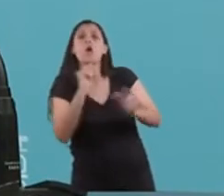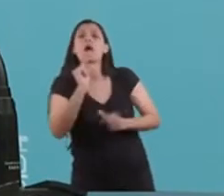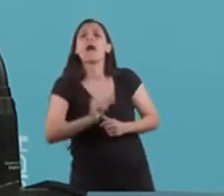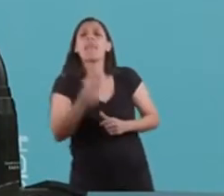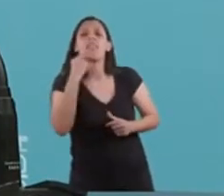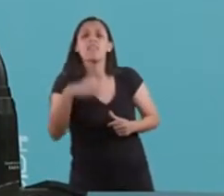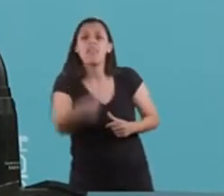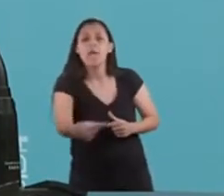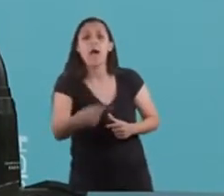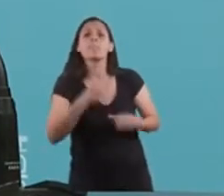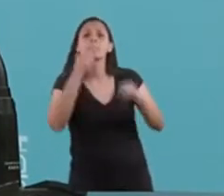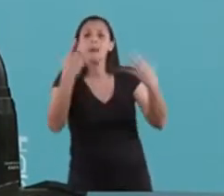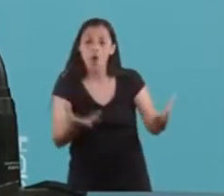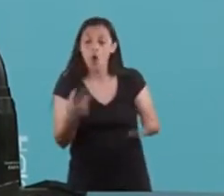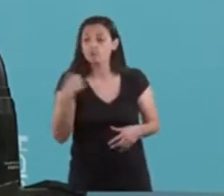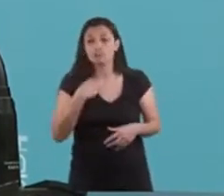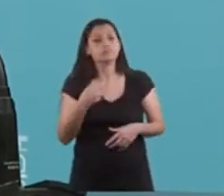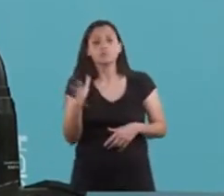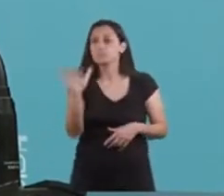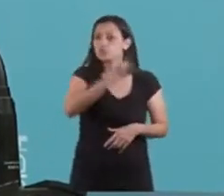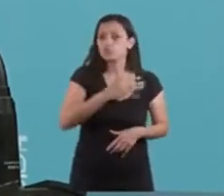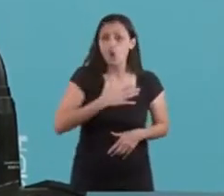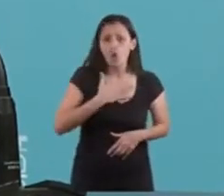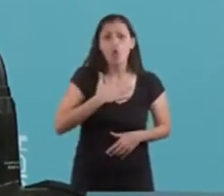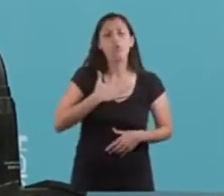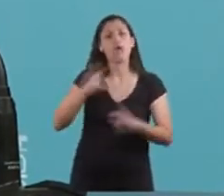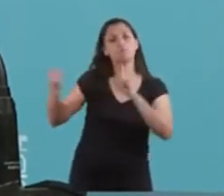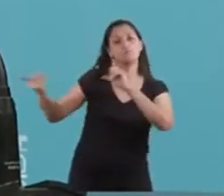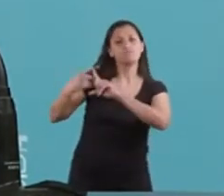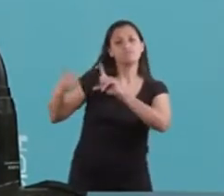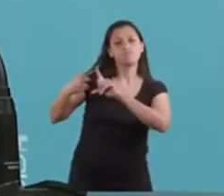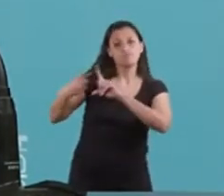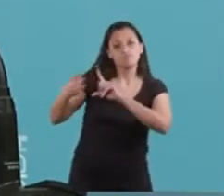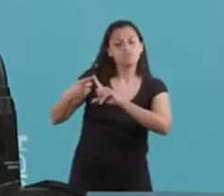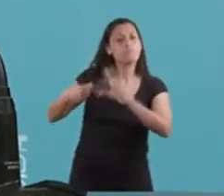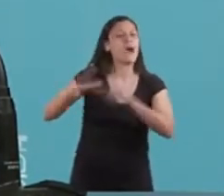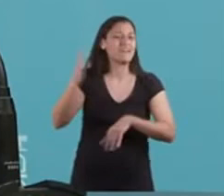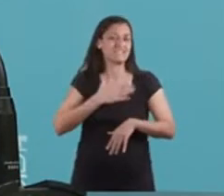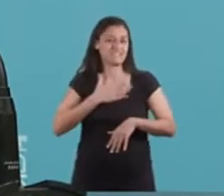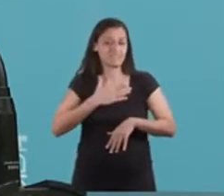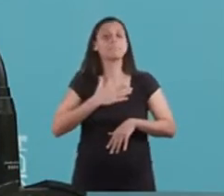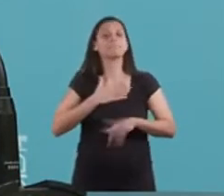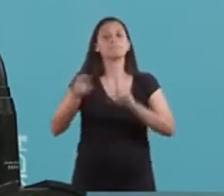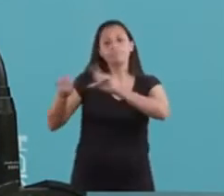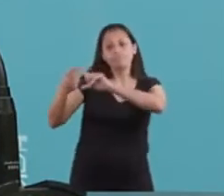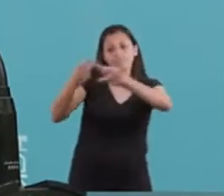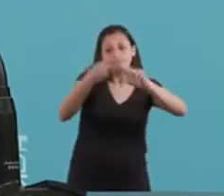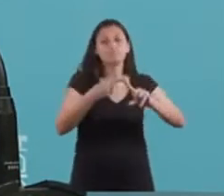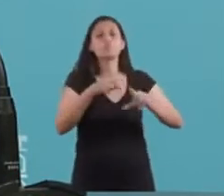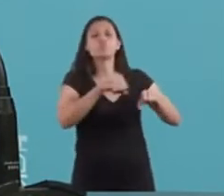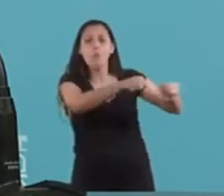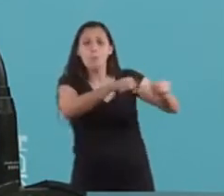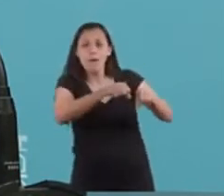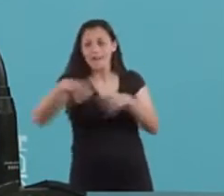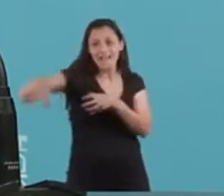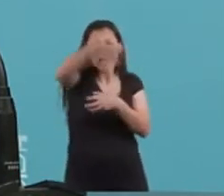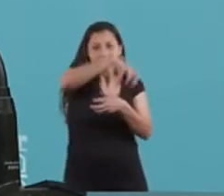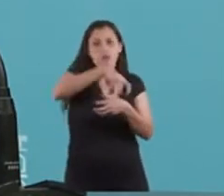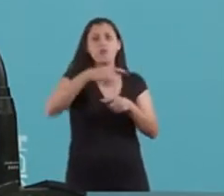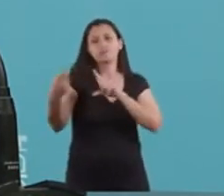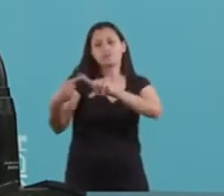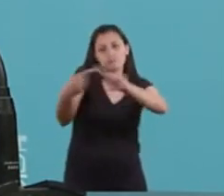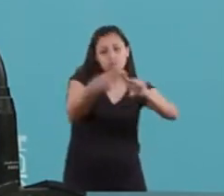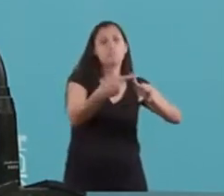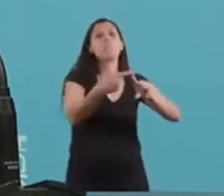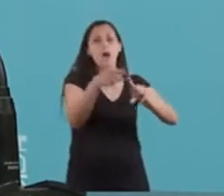más fuerte yo todos los días estoy hablando con sobre todo con los supermercados con las cadenas de supermercados para